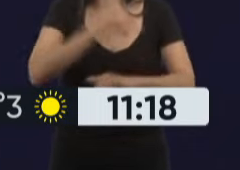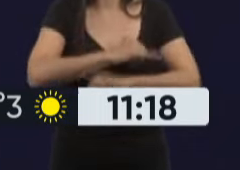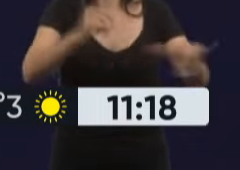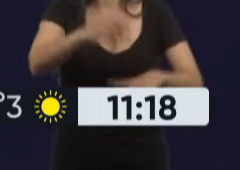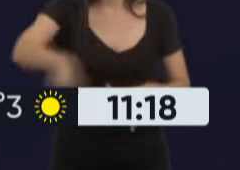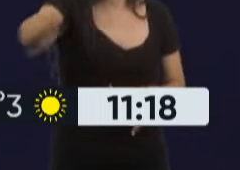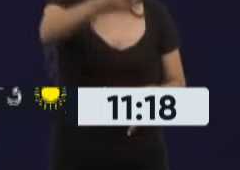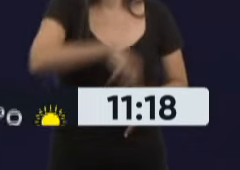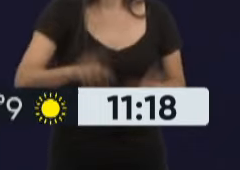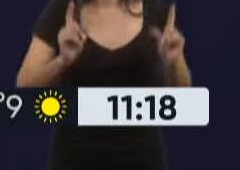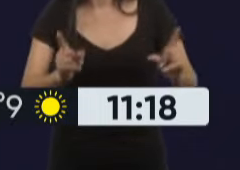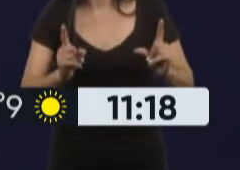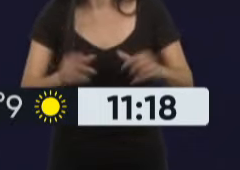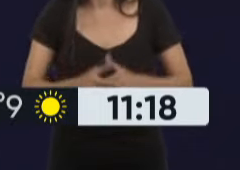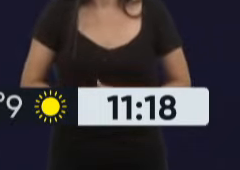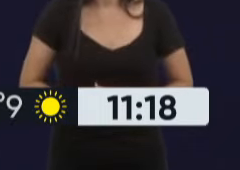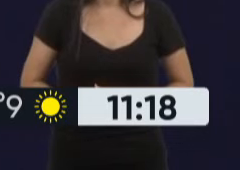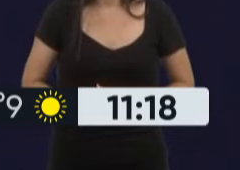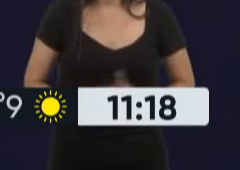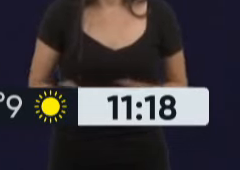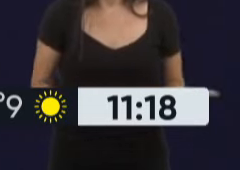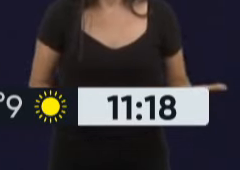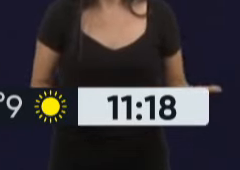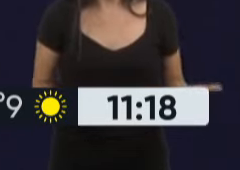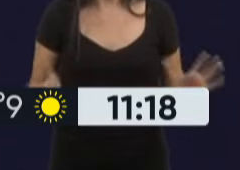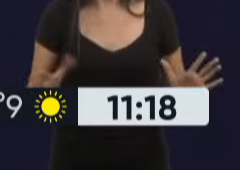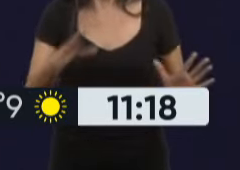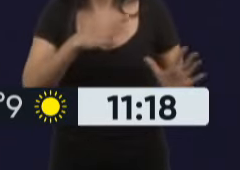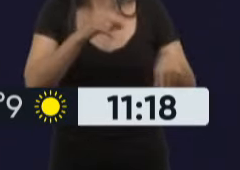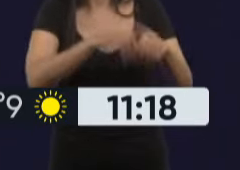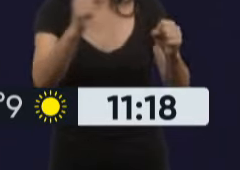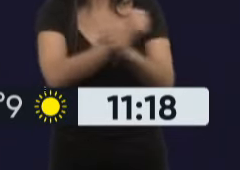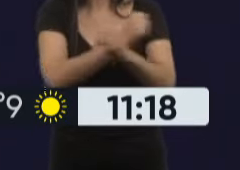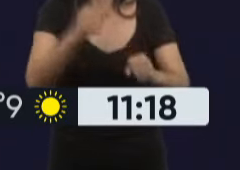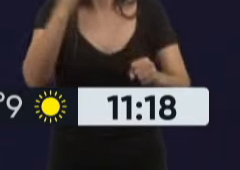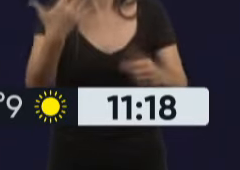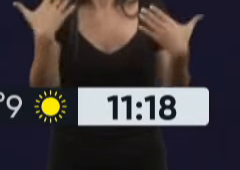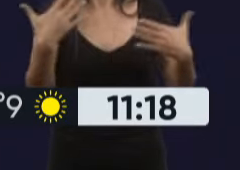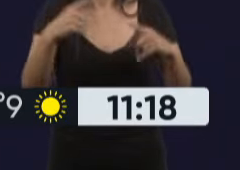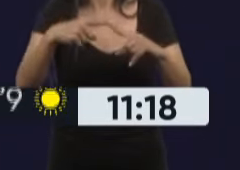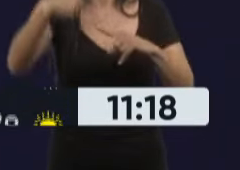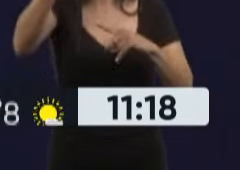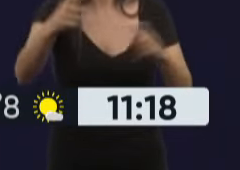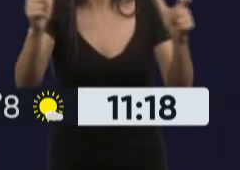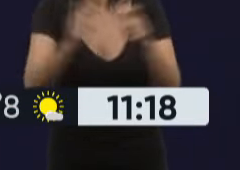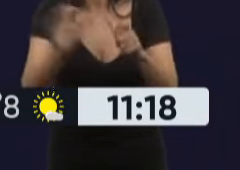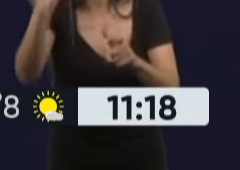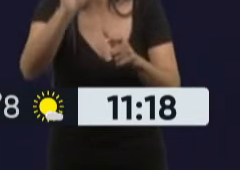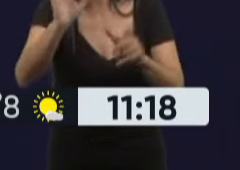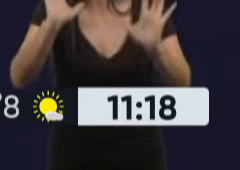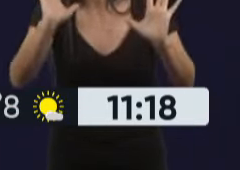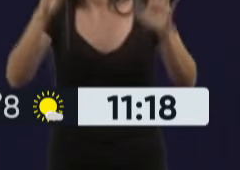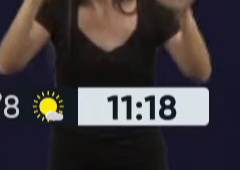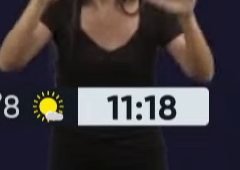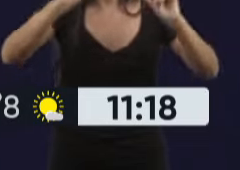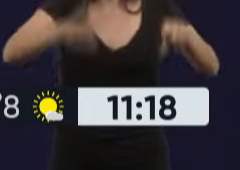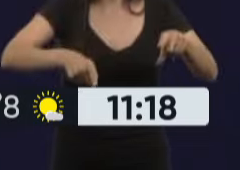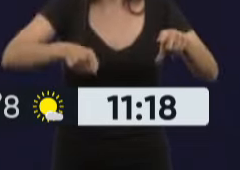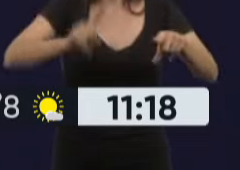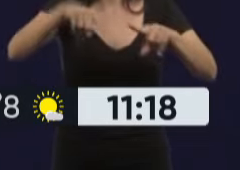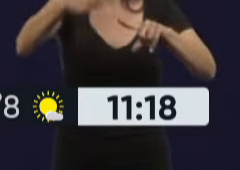por el canal de difusión pero no está firmado porque Hay posibilidad que sea mañana pero también hay alguna chance de que sea